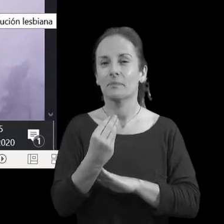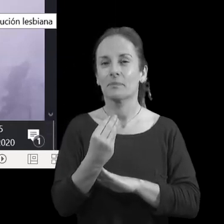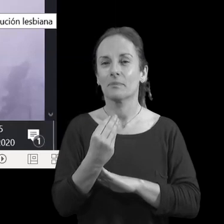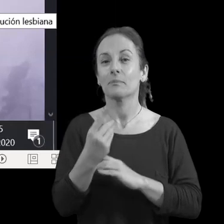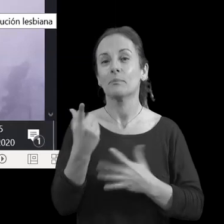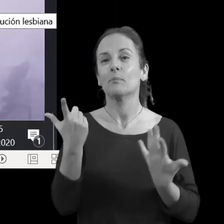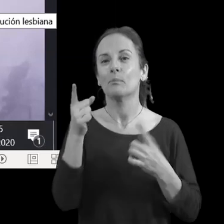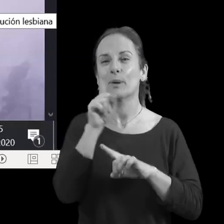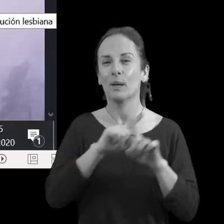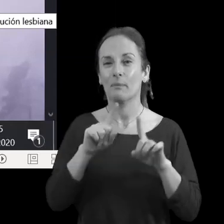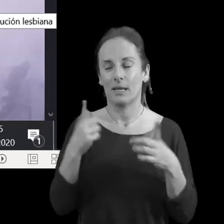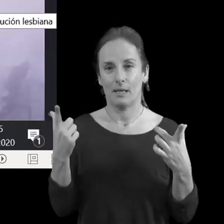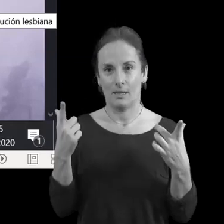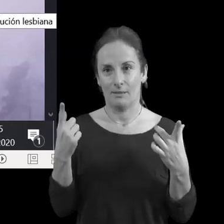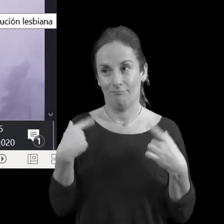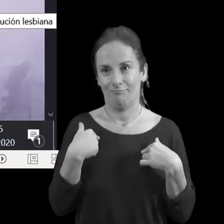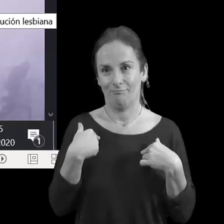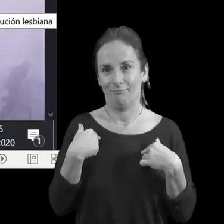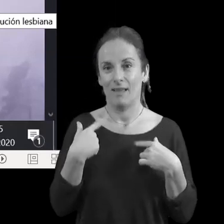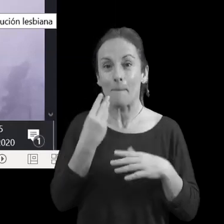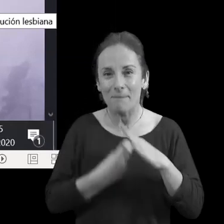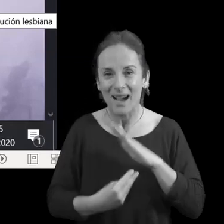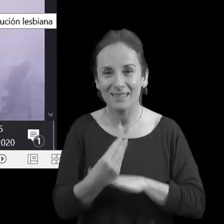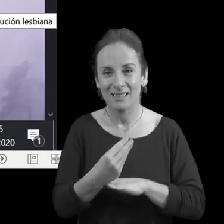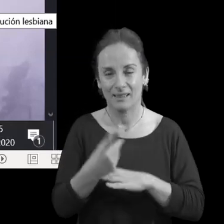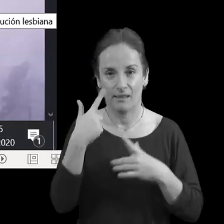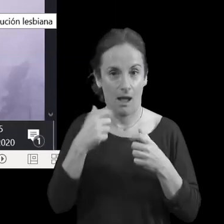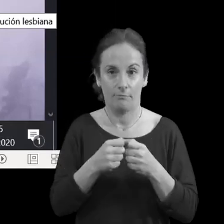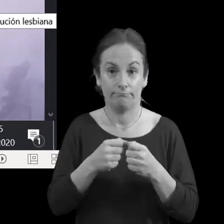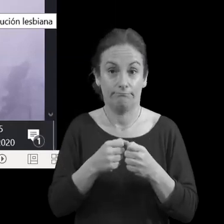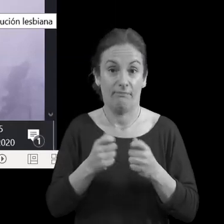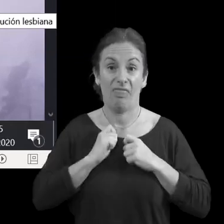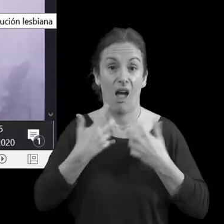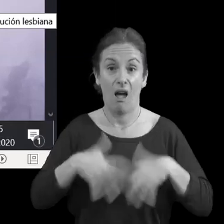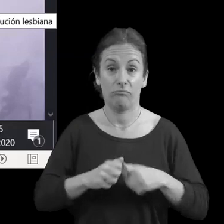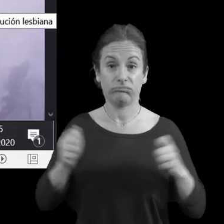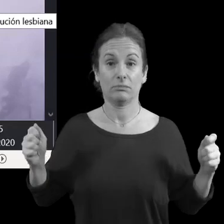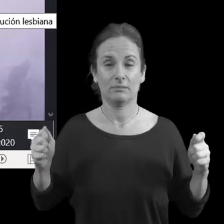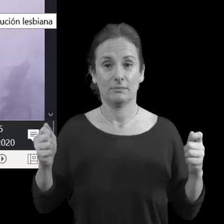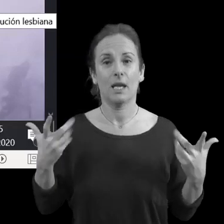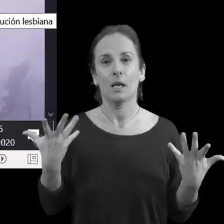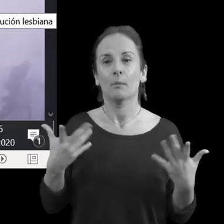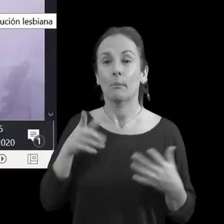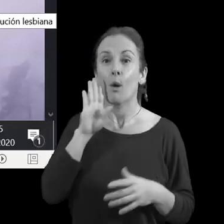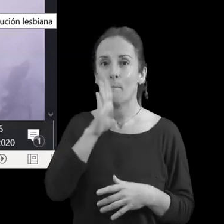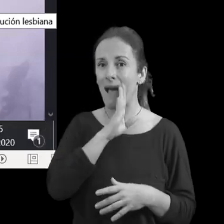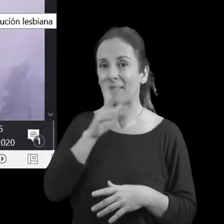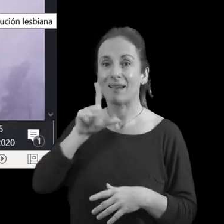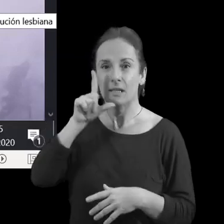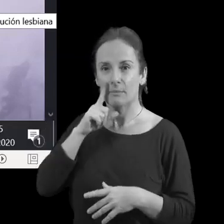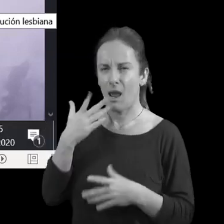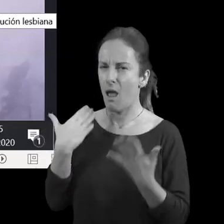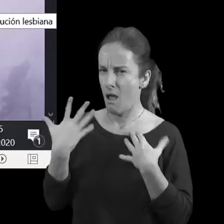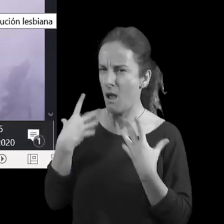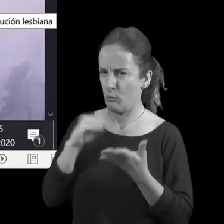la maternidad nos saca del armario, ¿no? Esto es una cosa que o sea, comparto mucho con madres lesbianas, ¿no? Quieras